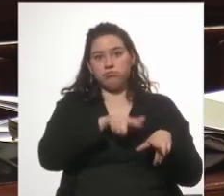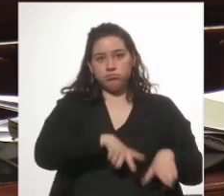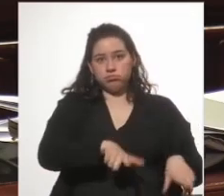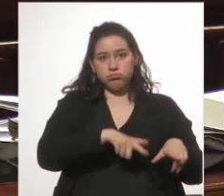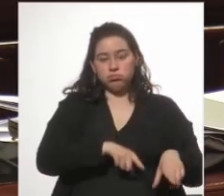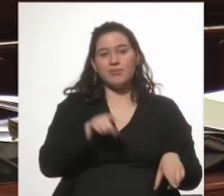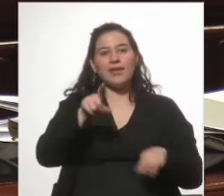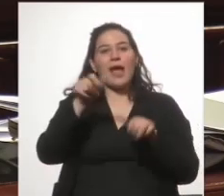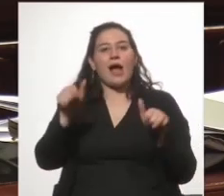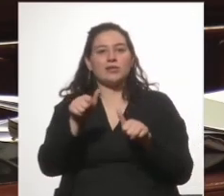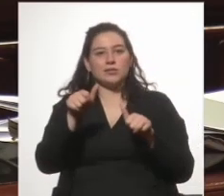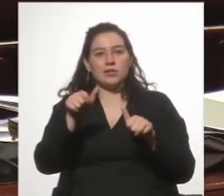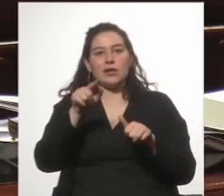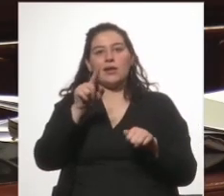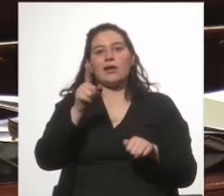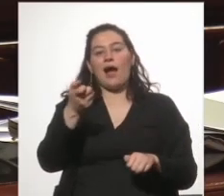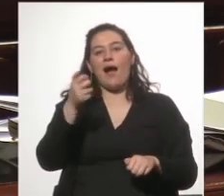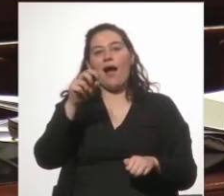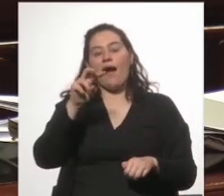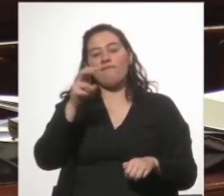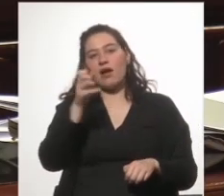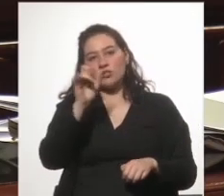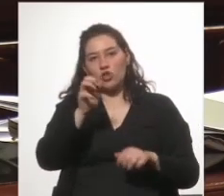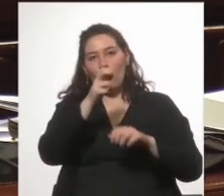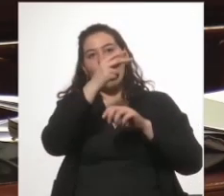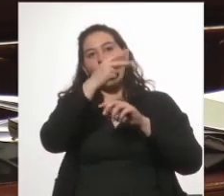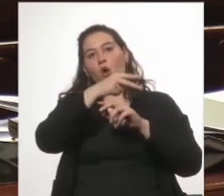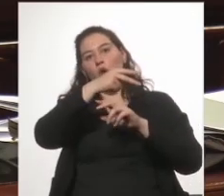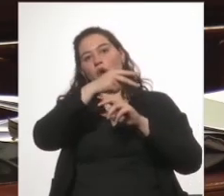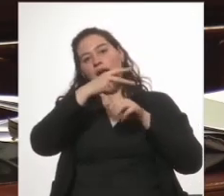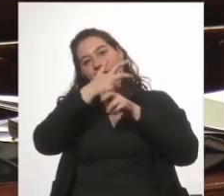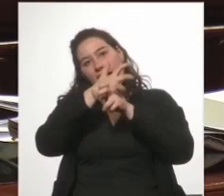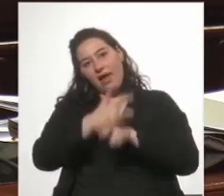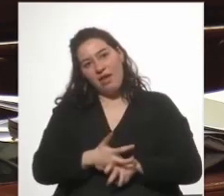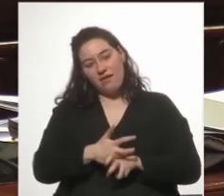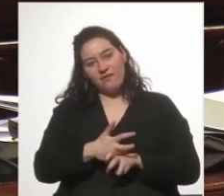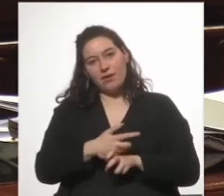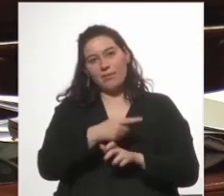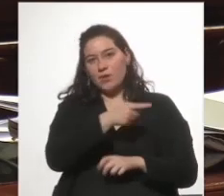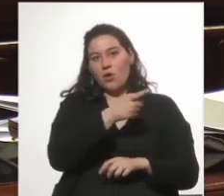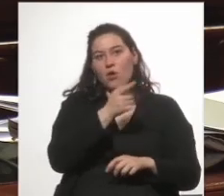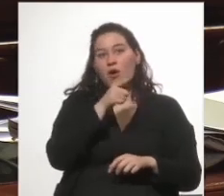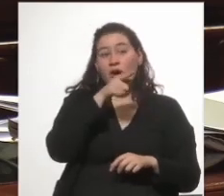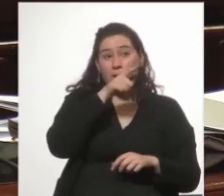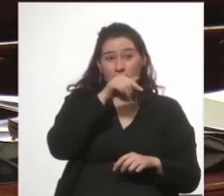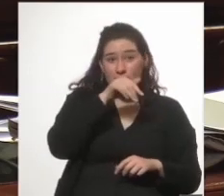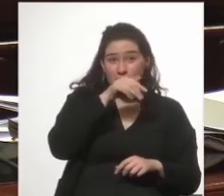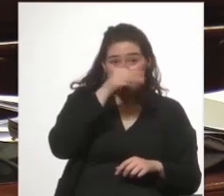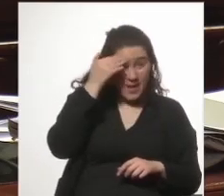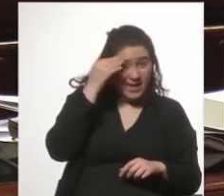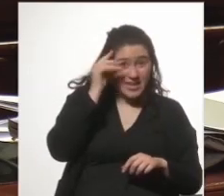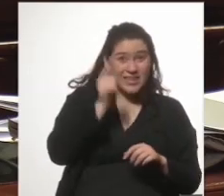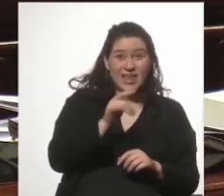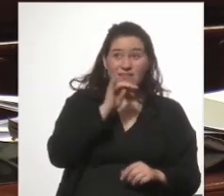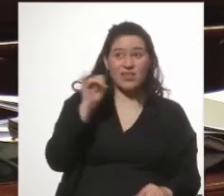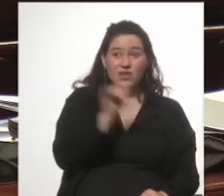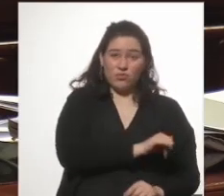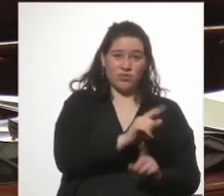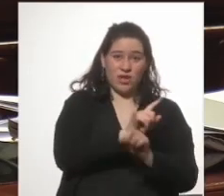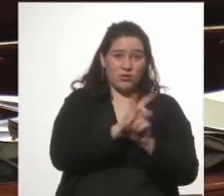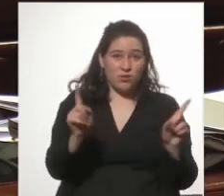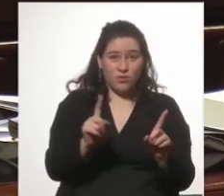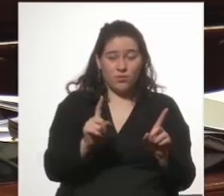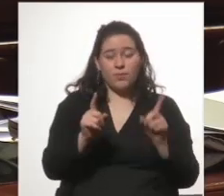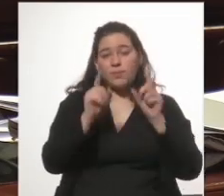destino dado al cuerpo del señor Gómez Soro, entendemos que no era él quien debía efectuar la denuncia penal que se considerara pertinente,